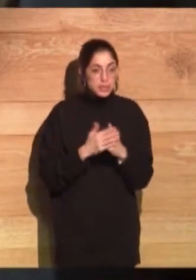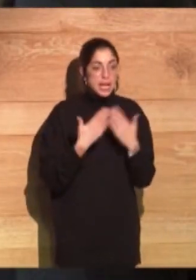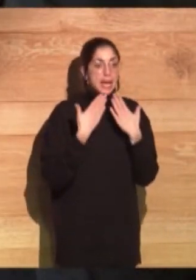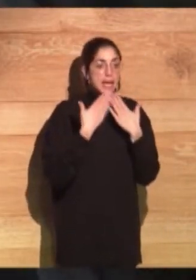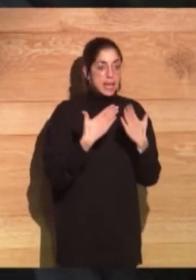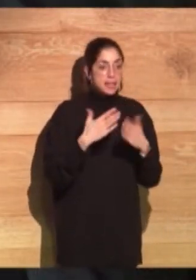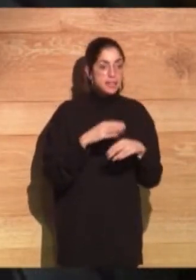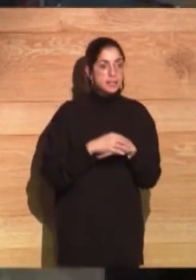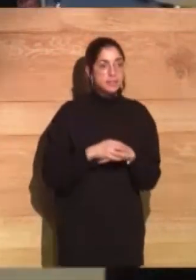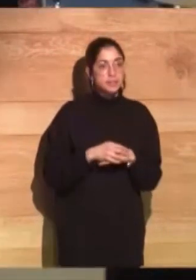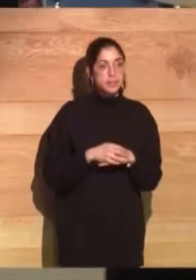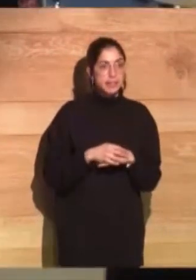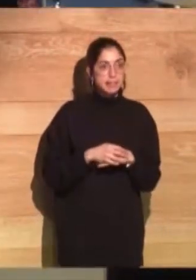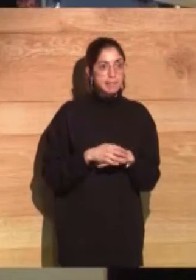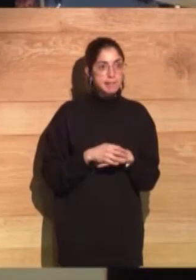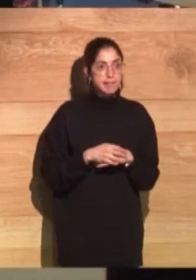gracias.